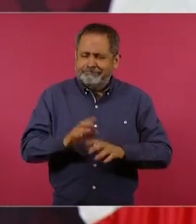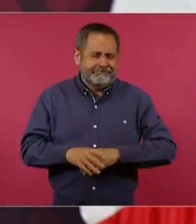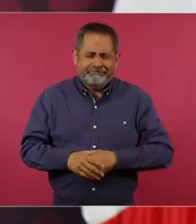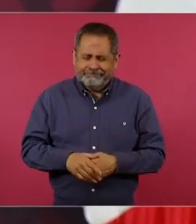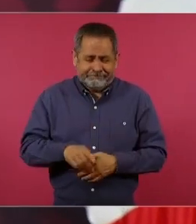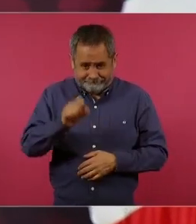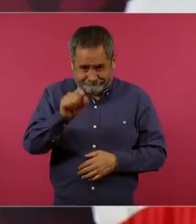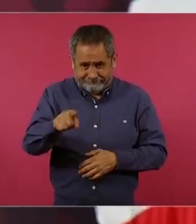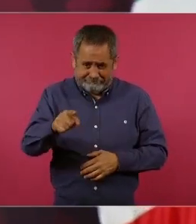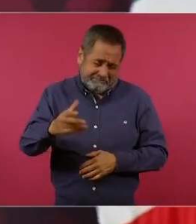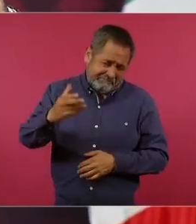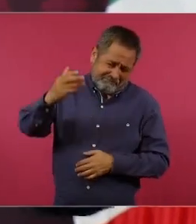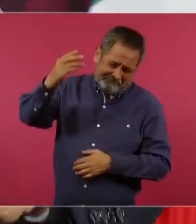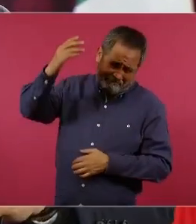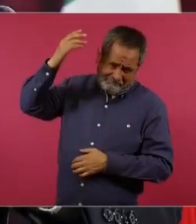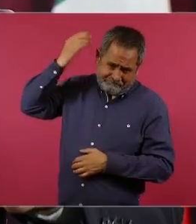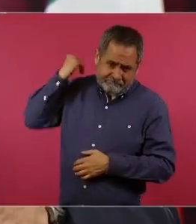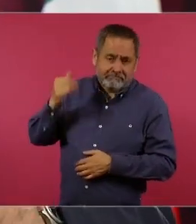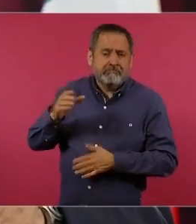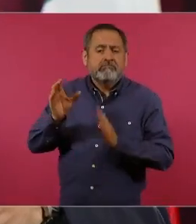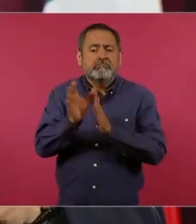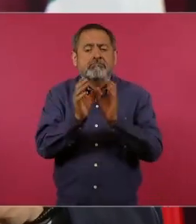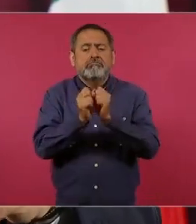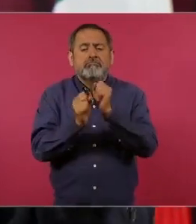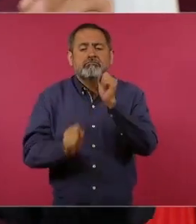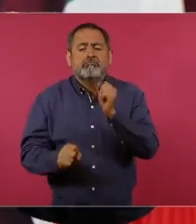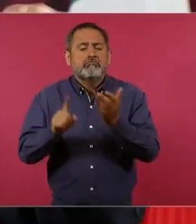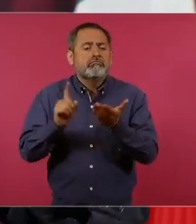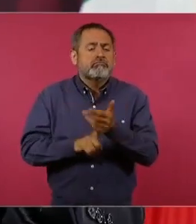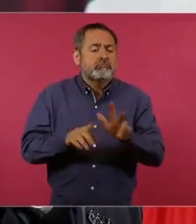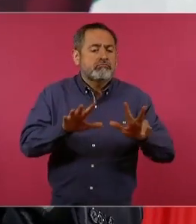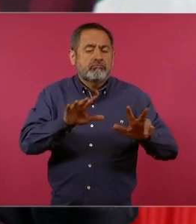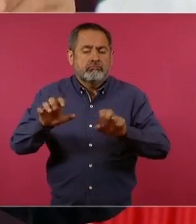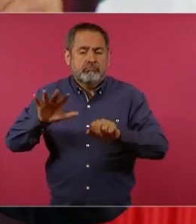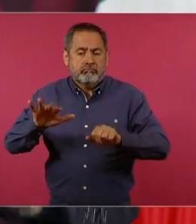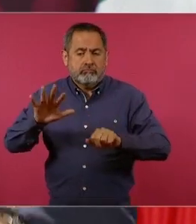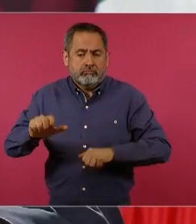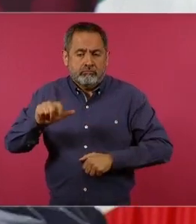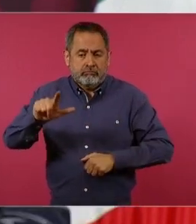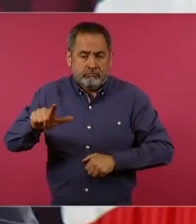Así se estableció en la Constitución de